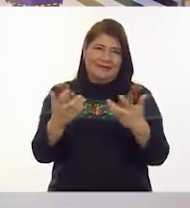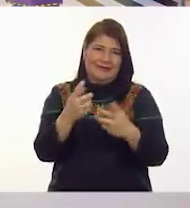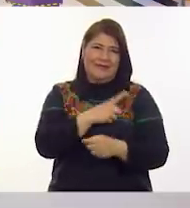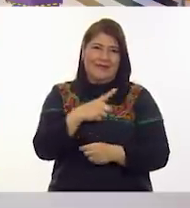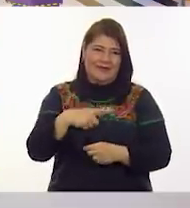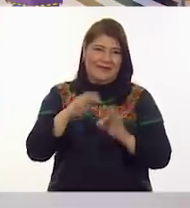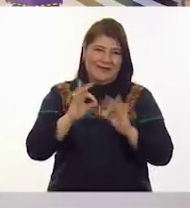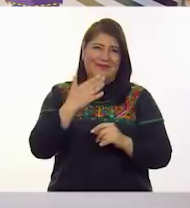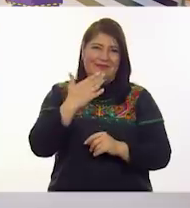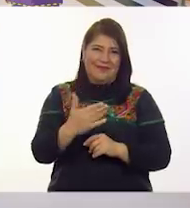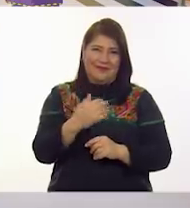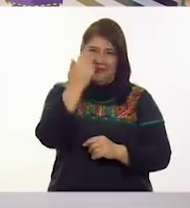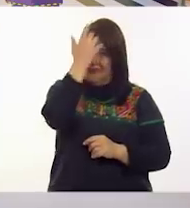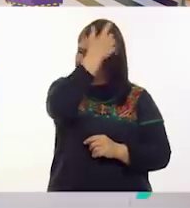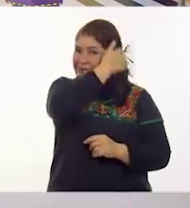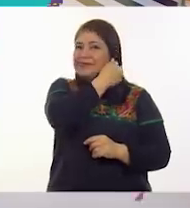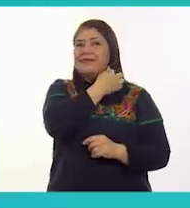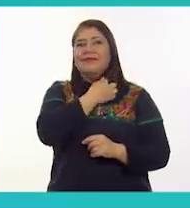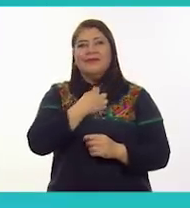manos correctamente.